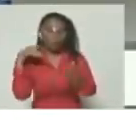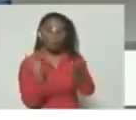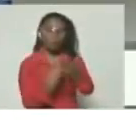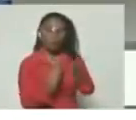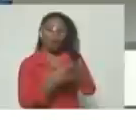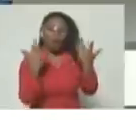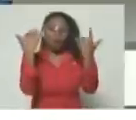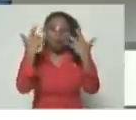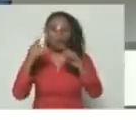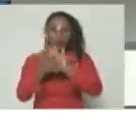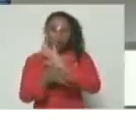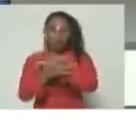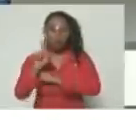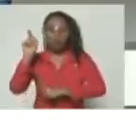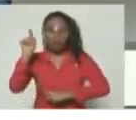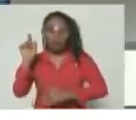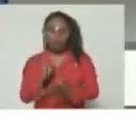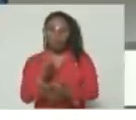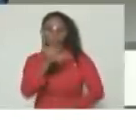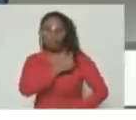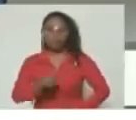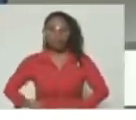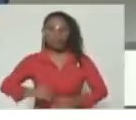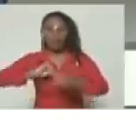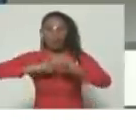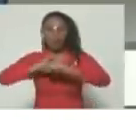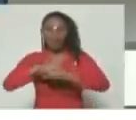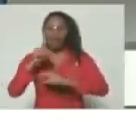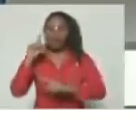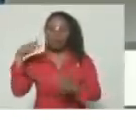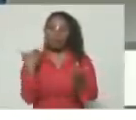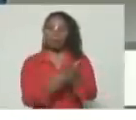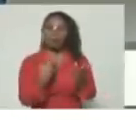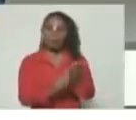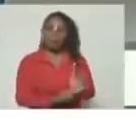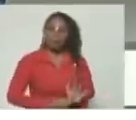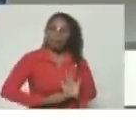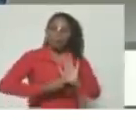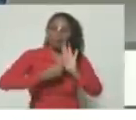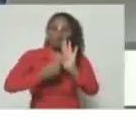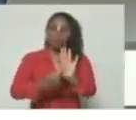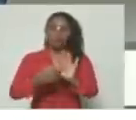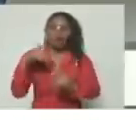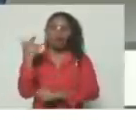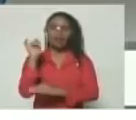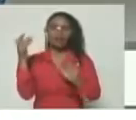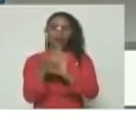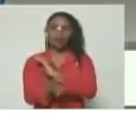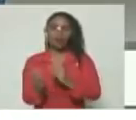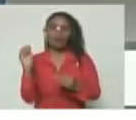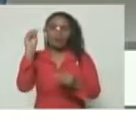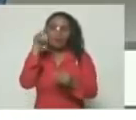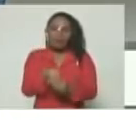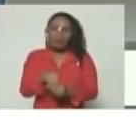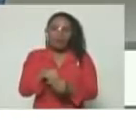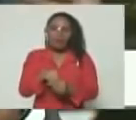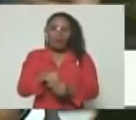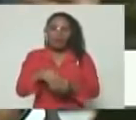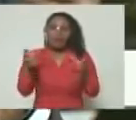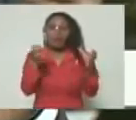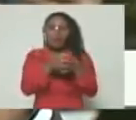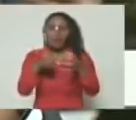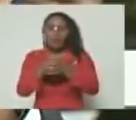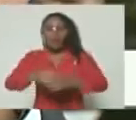diputado presidente Jorge Rodríguez va a presentar las pruebas que tenemos sobre el involucramiento de sectores